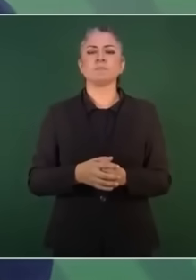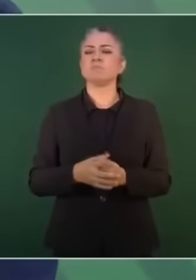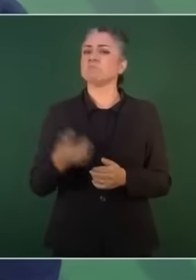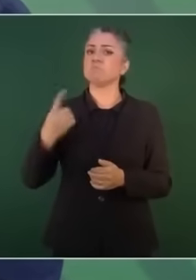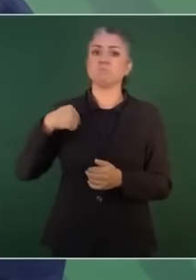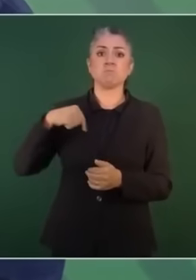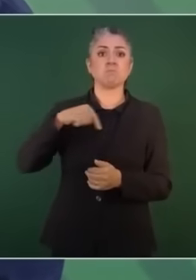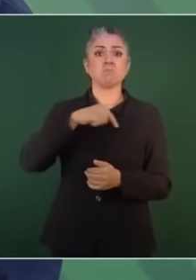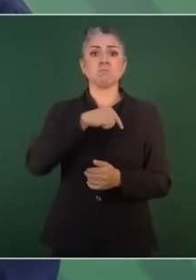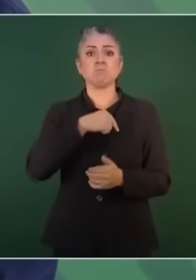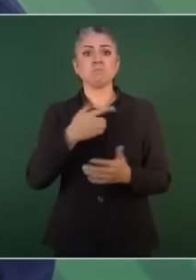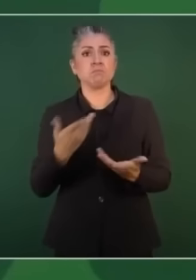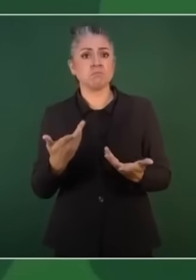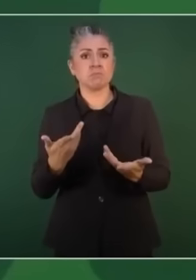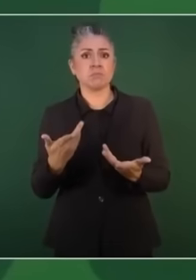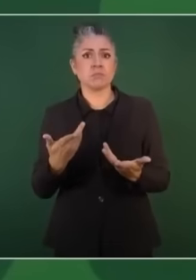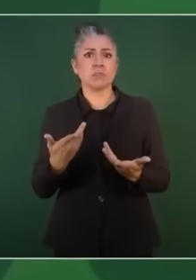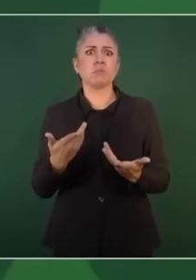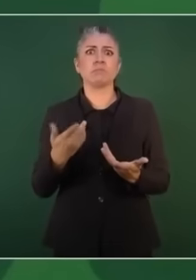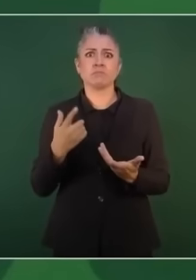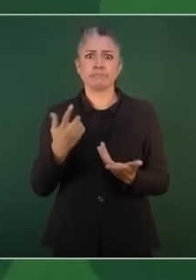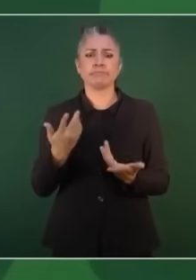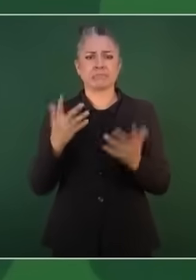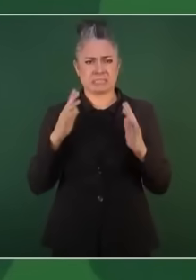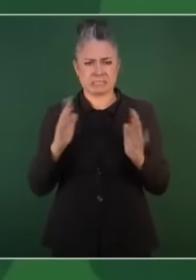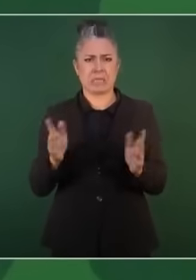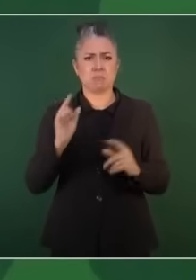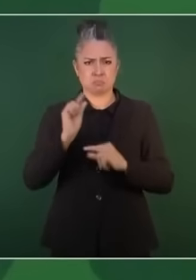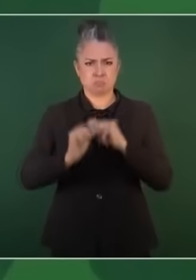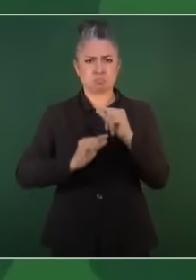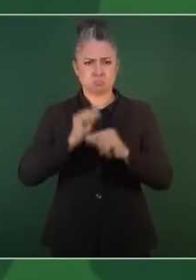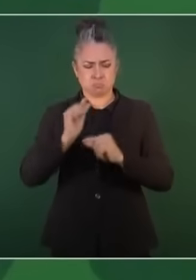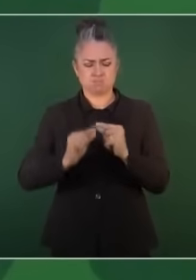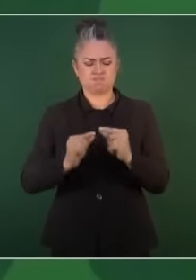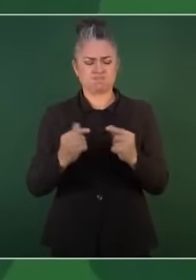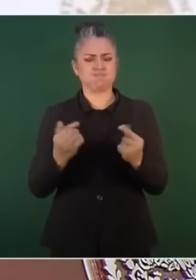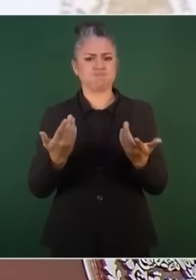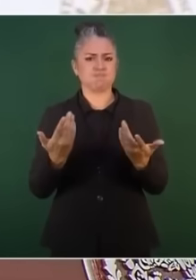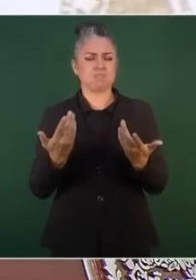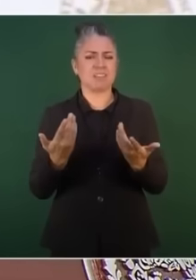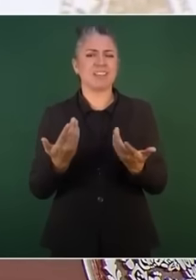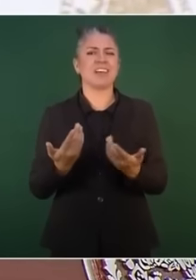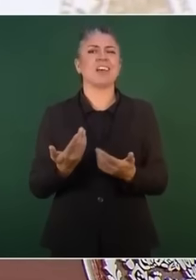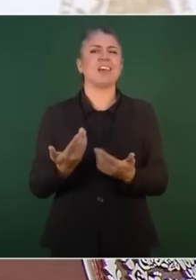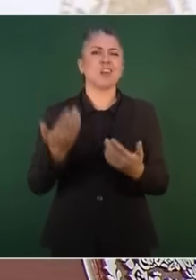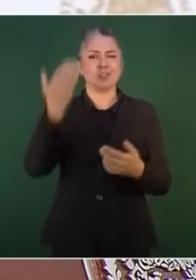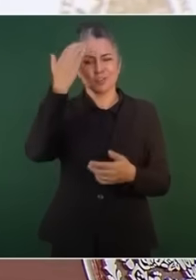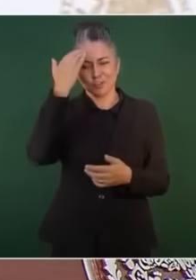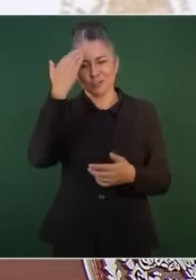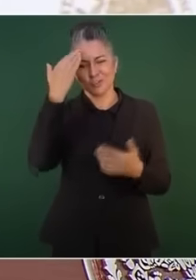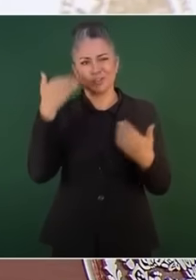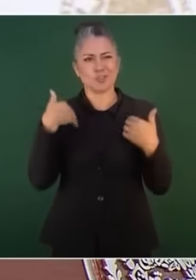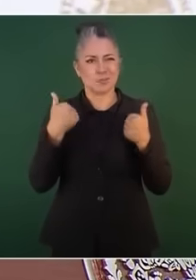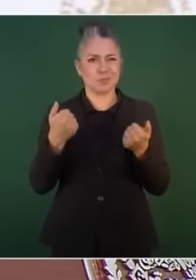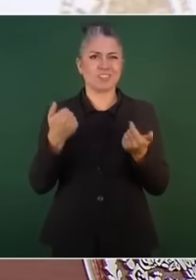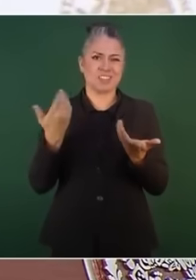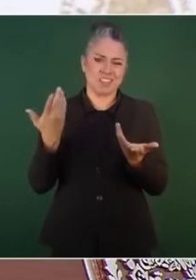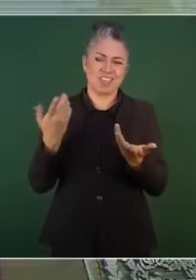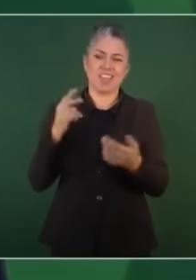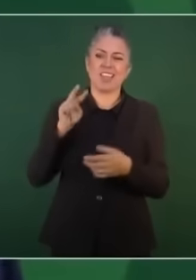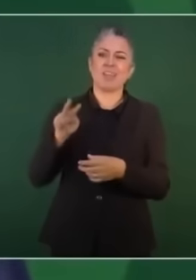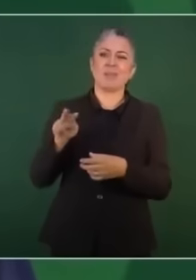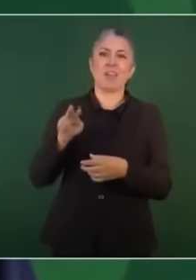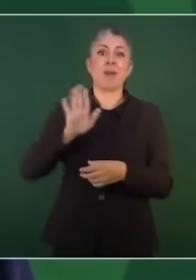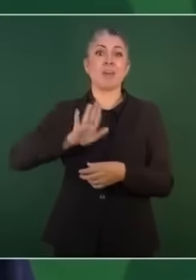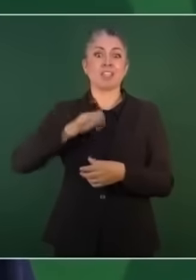Nosotros ya nos estamos volviendo especialistas en la carrera de